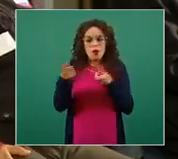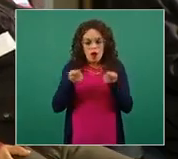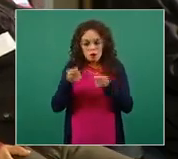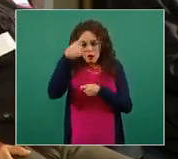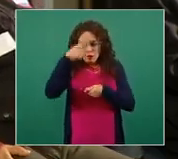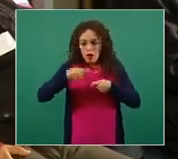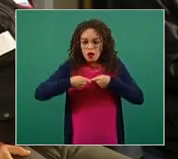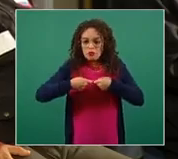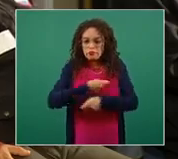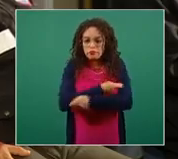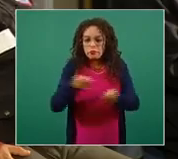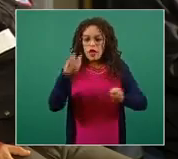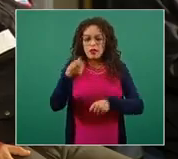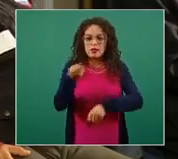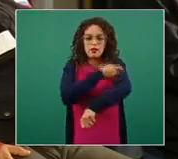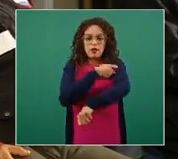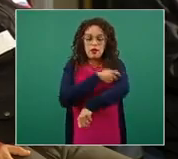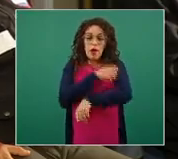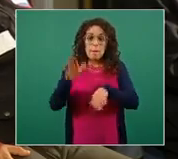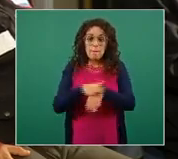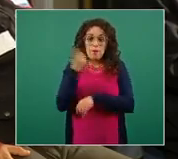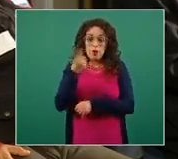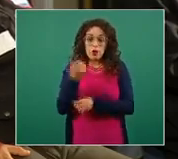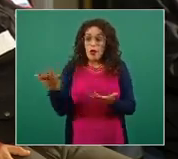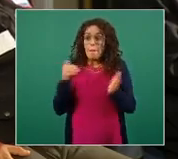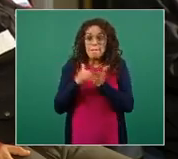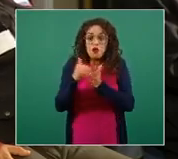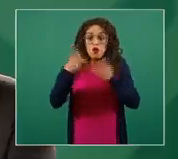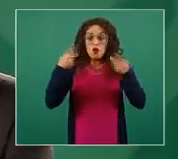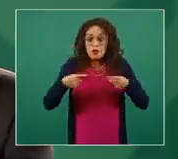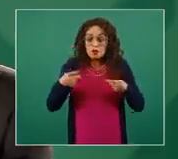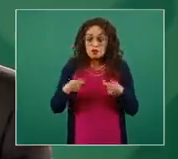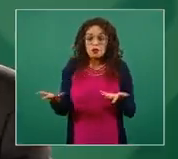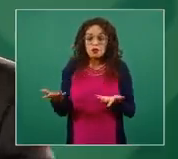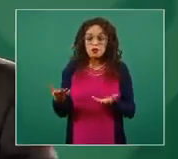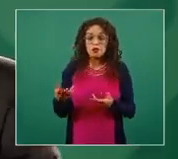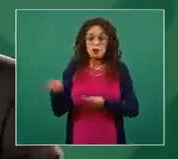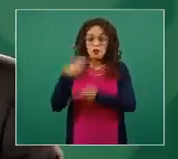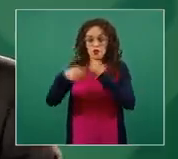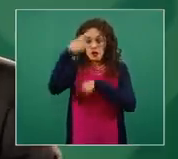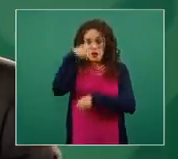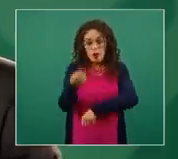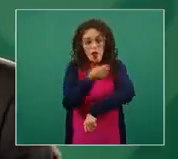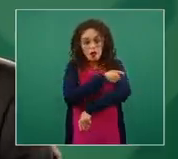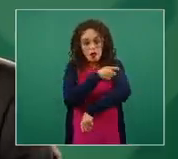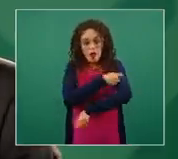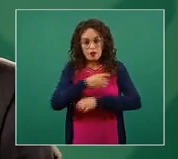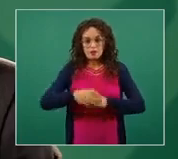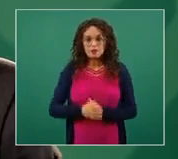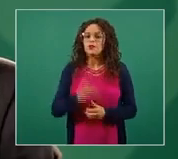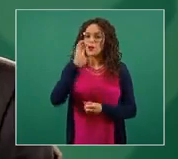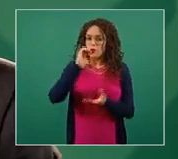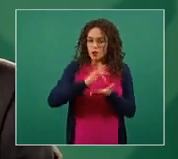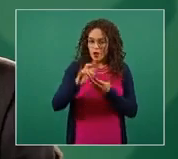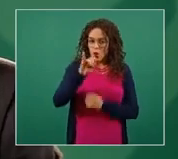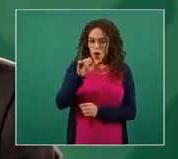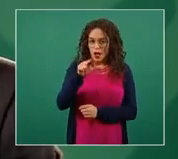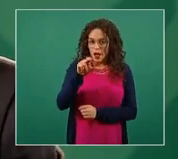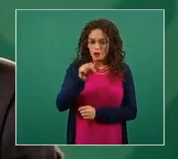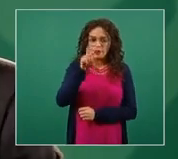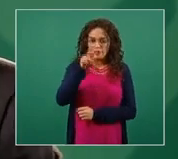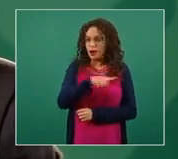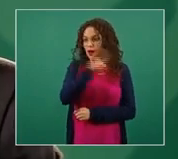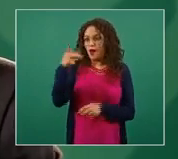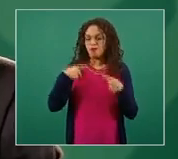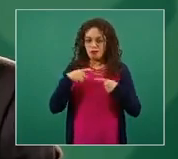vacunas ahora que vienen millones de personas a ser vacunadas? Gracias. Muchas gracias, Juan Carlos. También esa es una inquietud importante que pudiera tener la población o